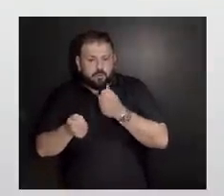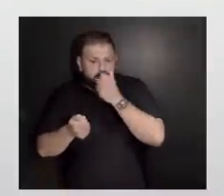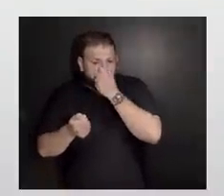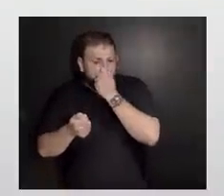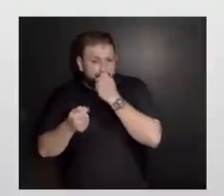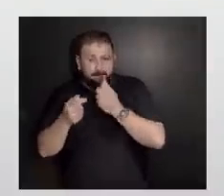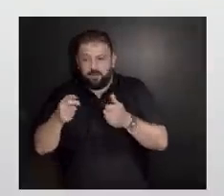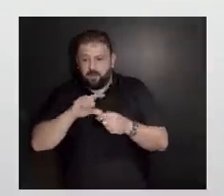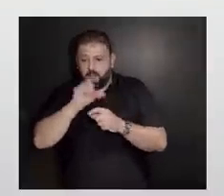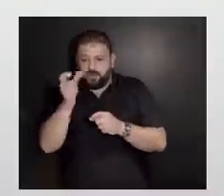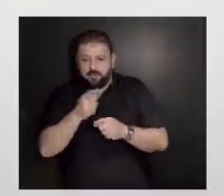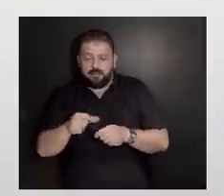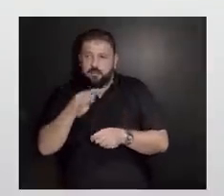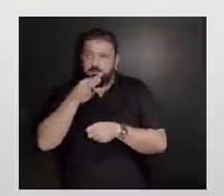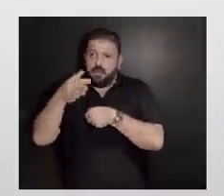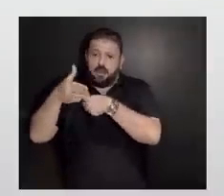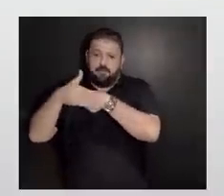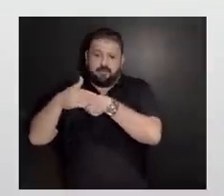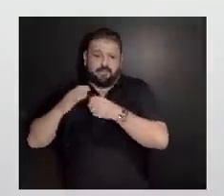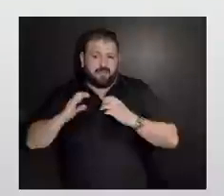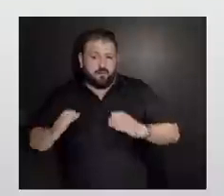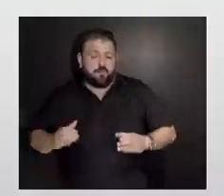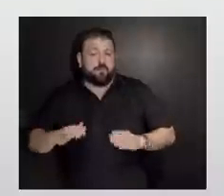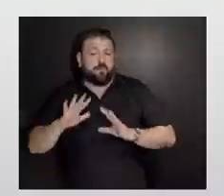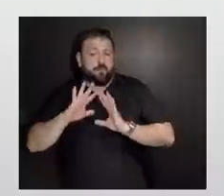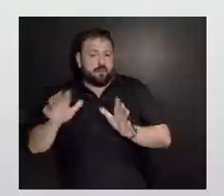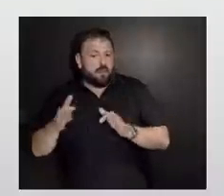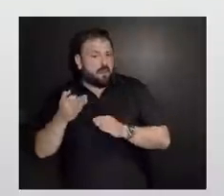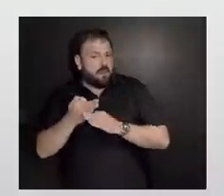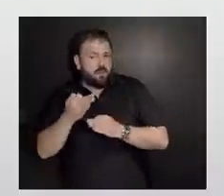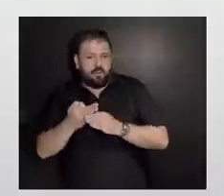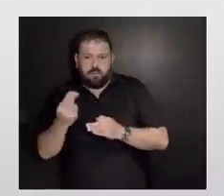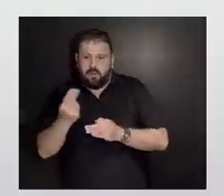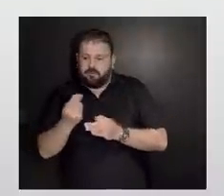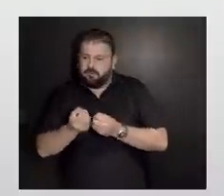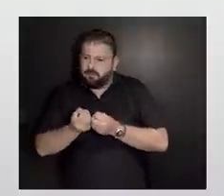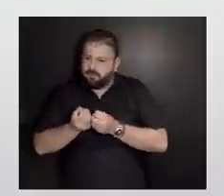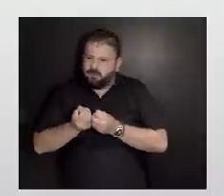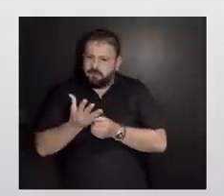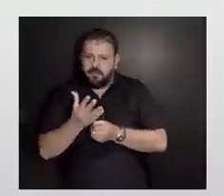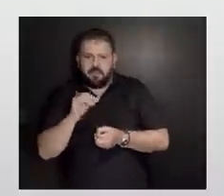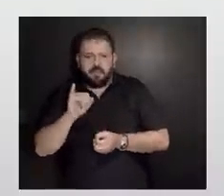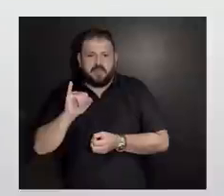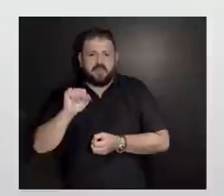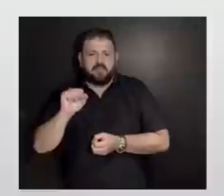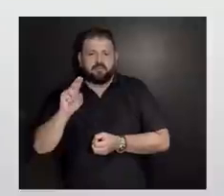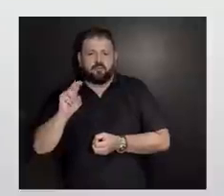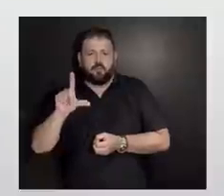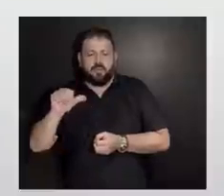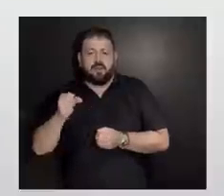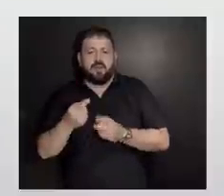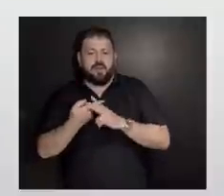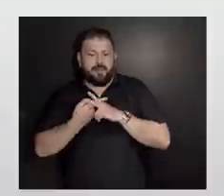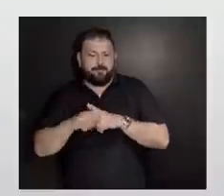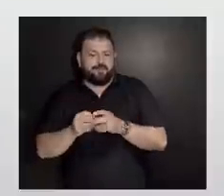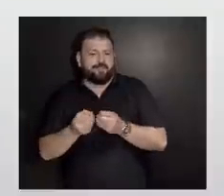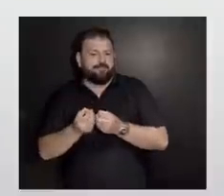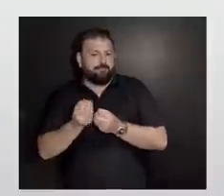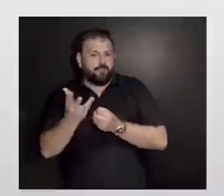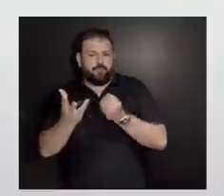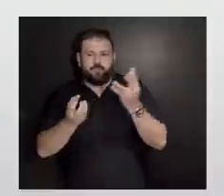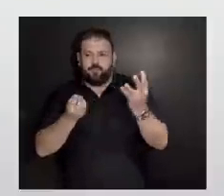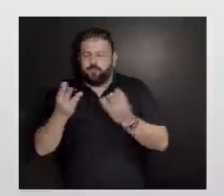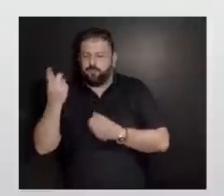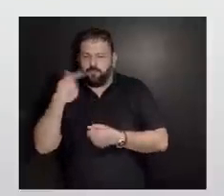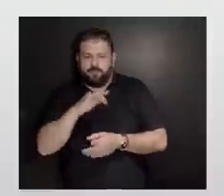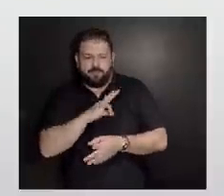van a avisar a nuestro cuerpo que es hora de producir insulina o de liberarla. Y lo que se ha visto en la diabetes tipo 2 es que hay